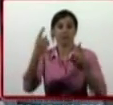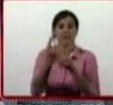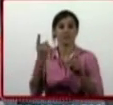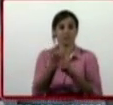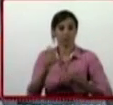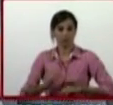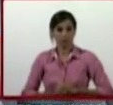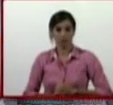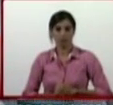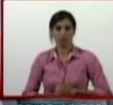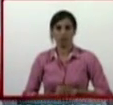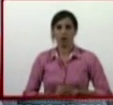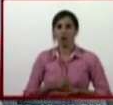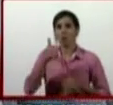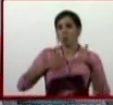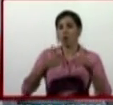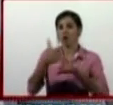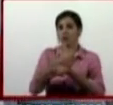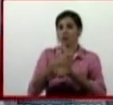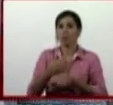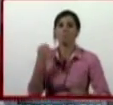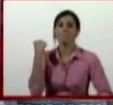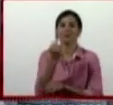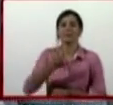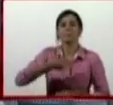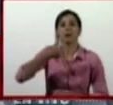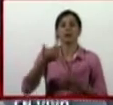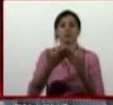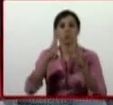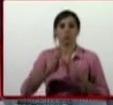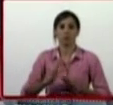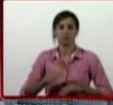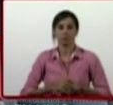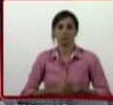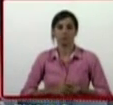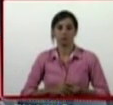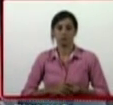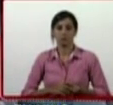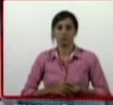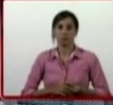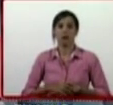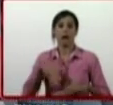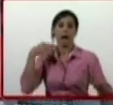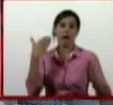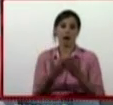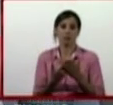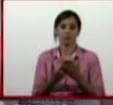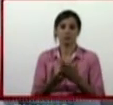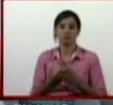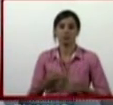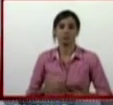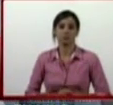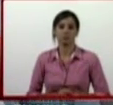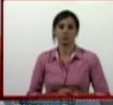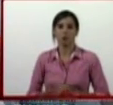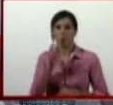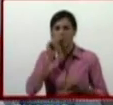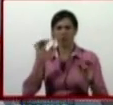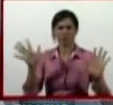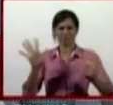más, el de Lucincho o el de Luis Herrera? Y todos se rompían el récord, hasta que llegó el récord de récord Carlos Andrés Pérez II, en